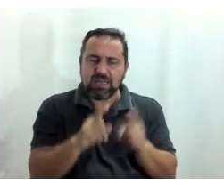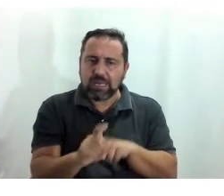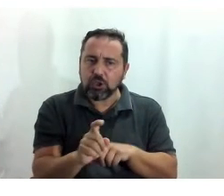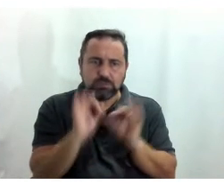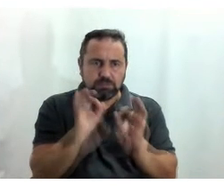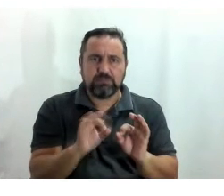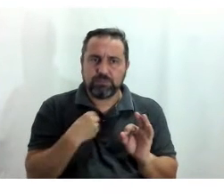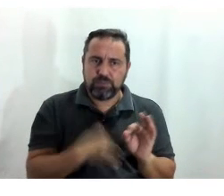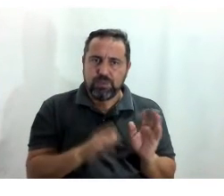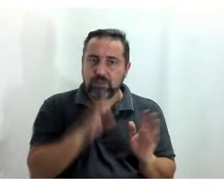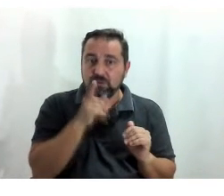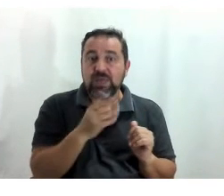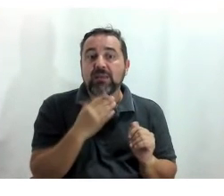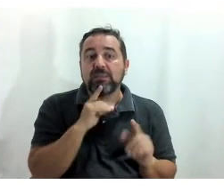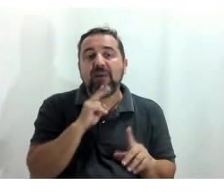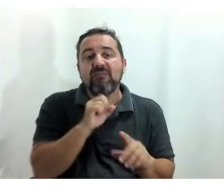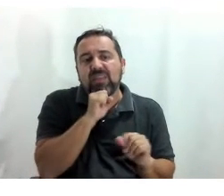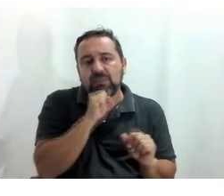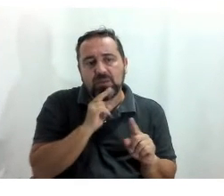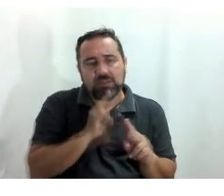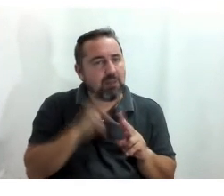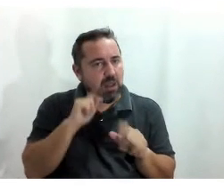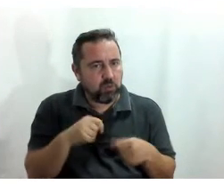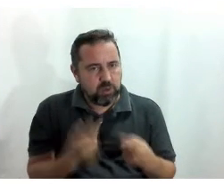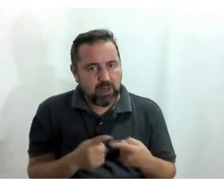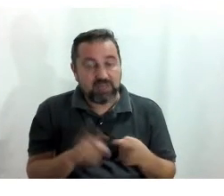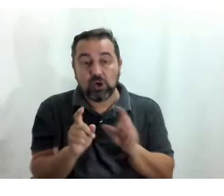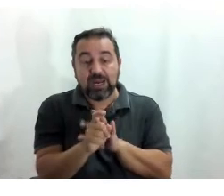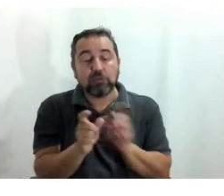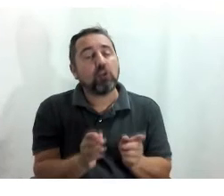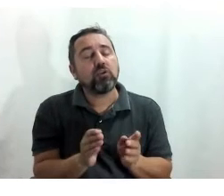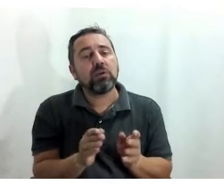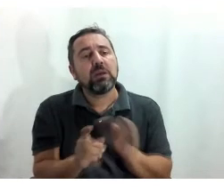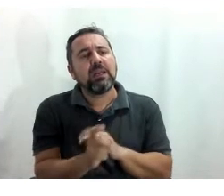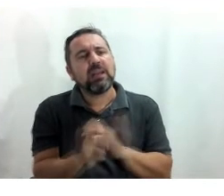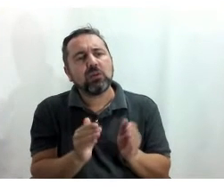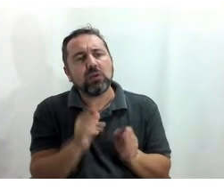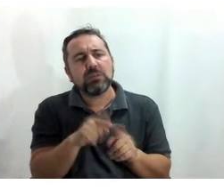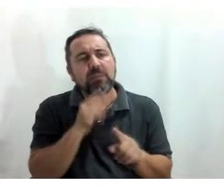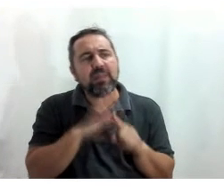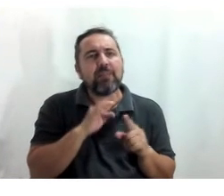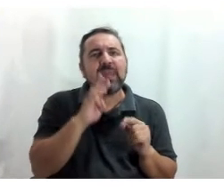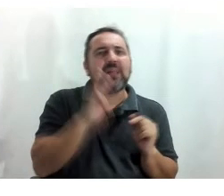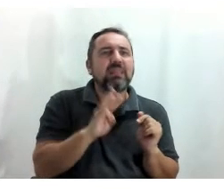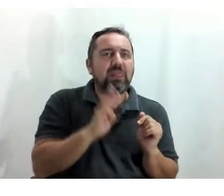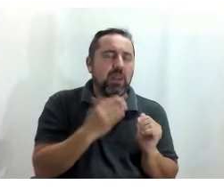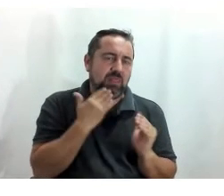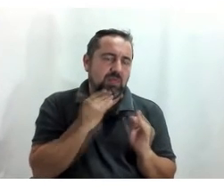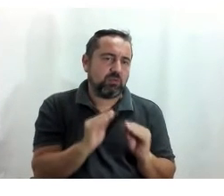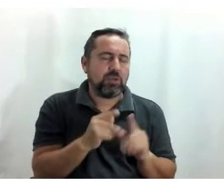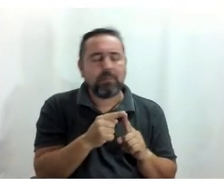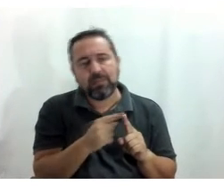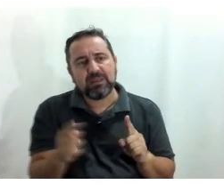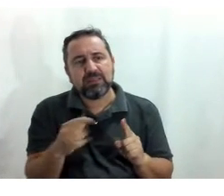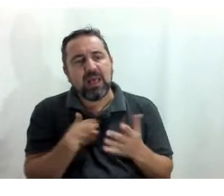ratones, en su envejecimiento natural. En el caso de los ratones, se considera que un ratón está en su tercera edad, por así decirlo, a partir